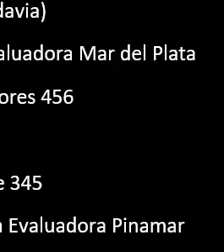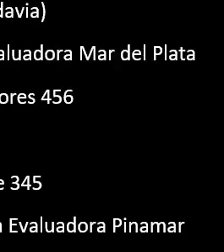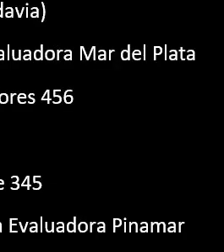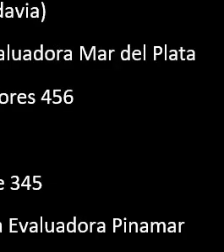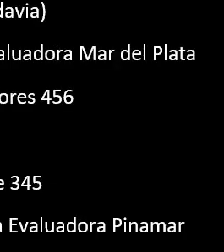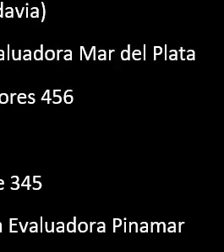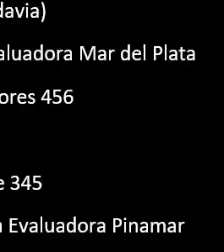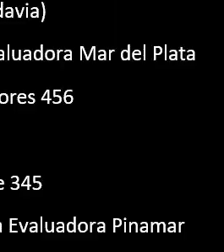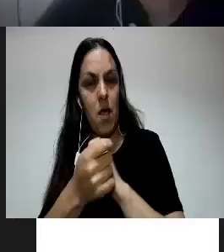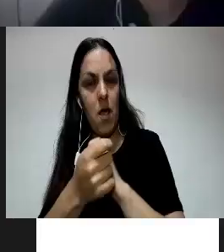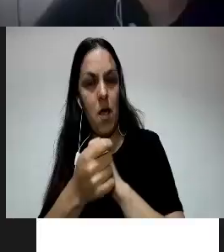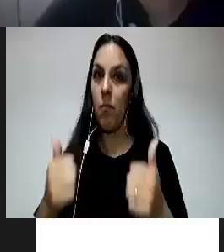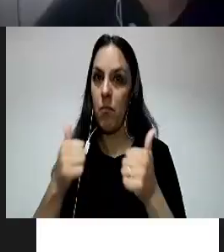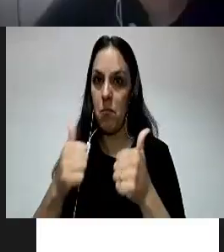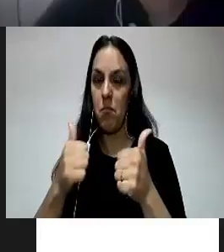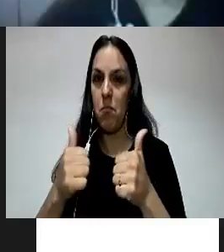Perfecto.